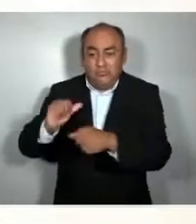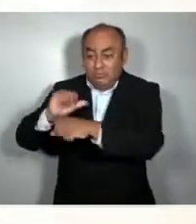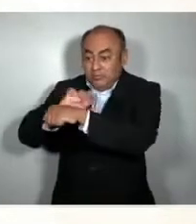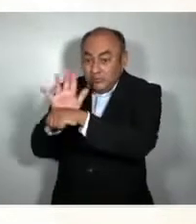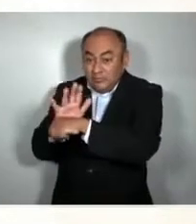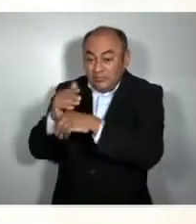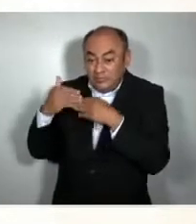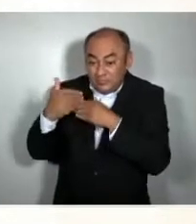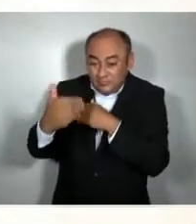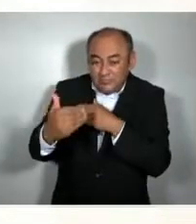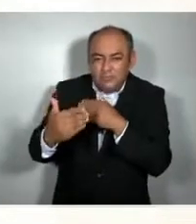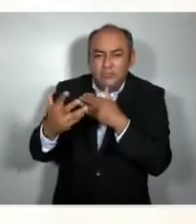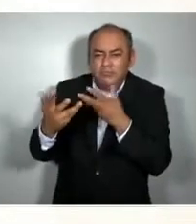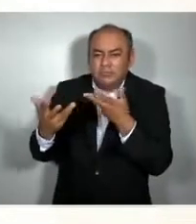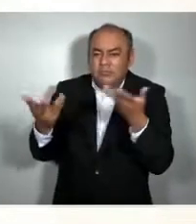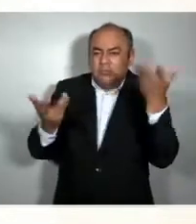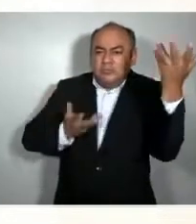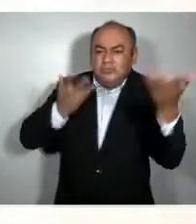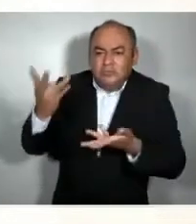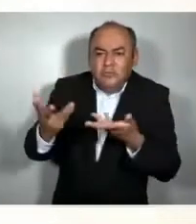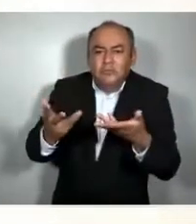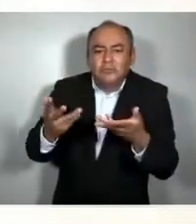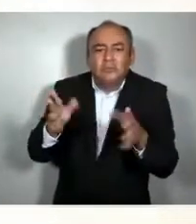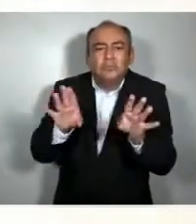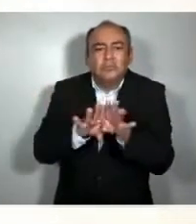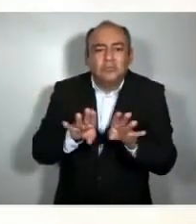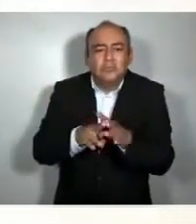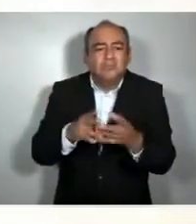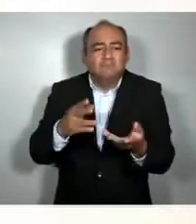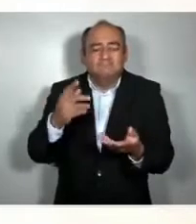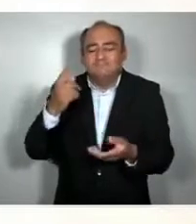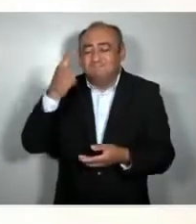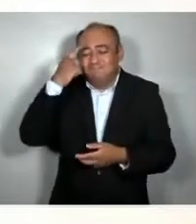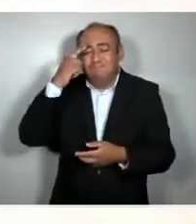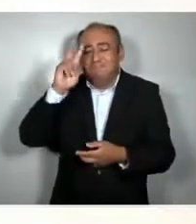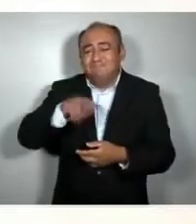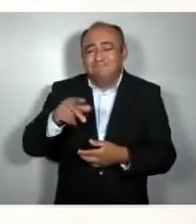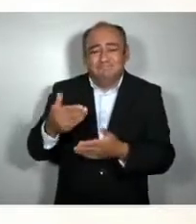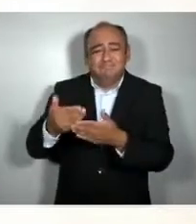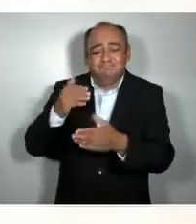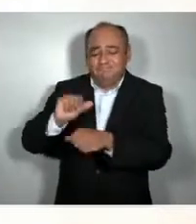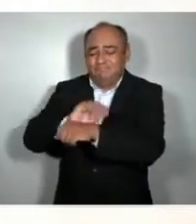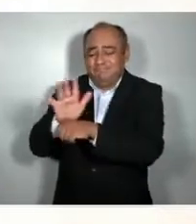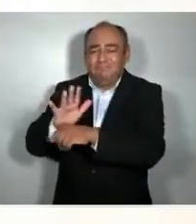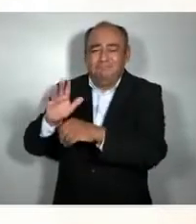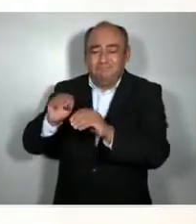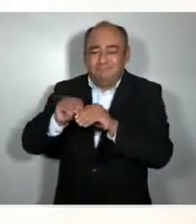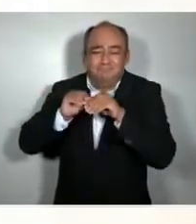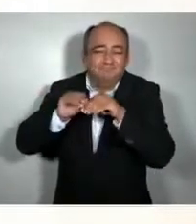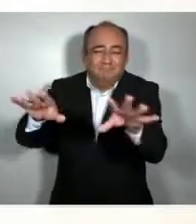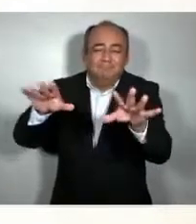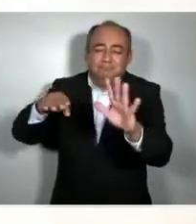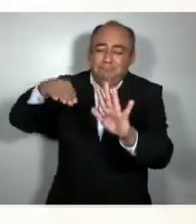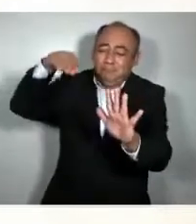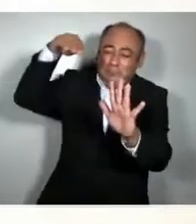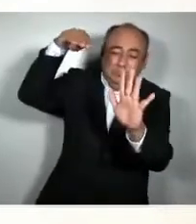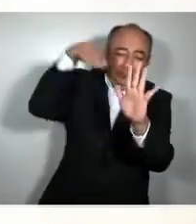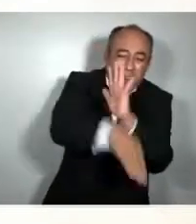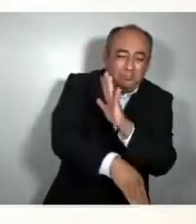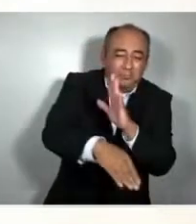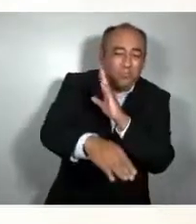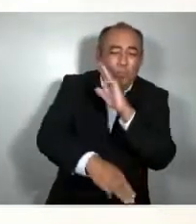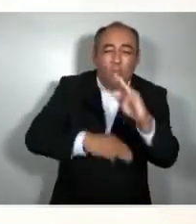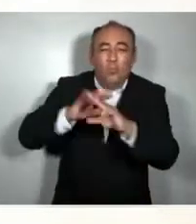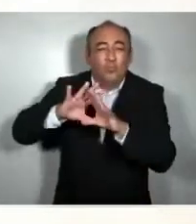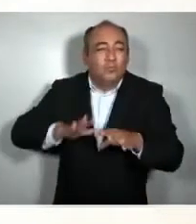enfrentar los retos de una catástrofe sanitaria como la que sorprendió al mundo hace